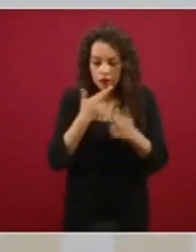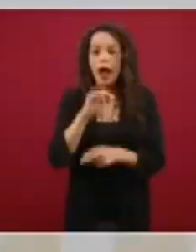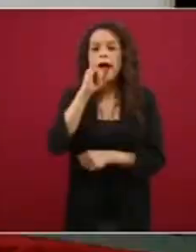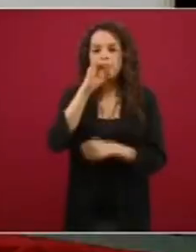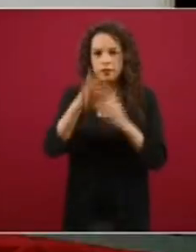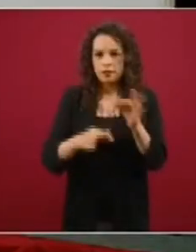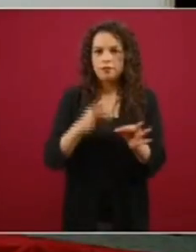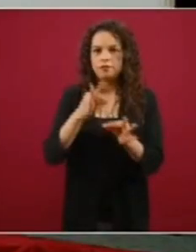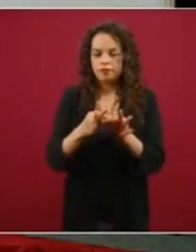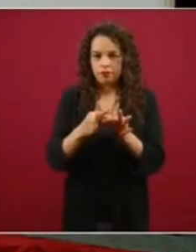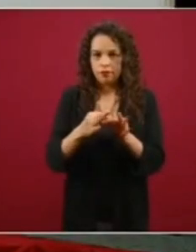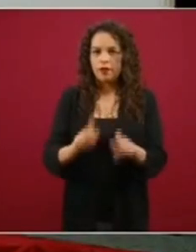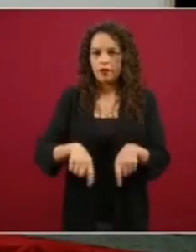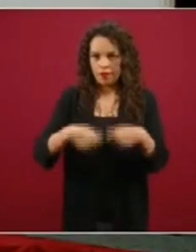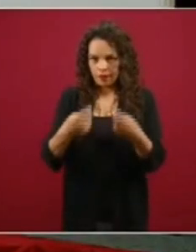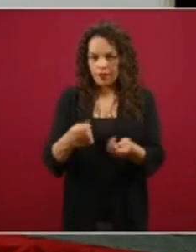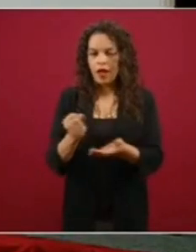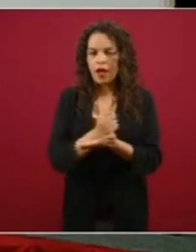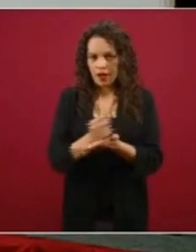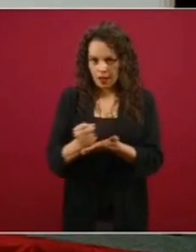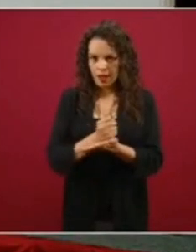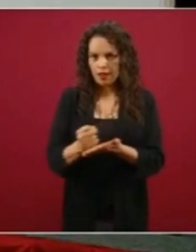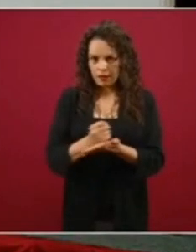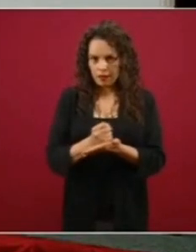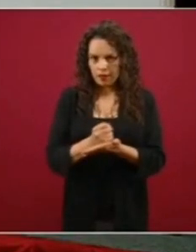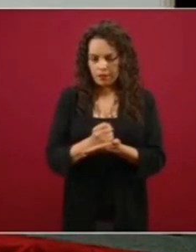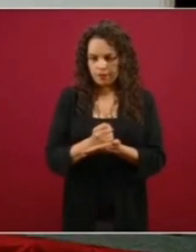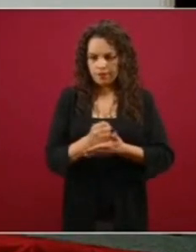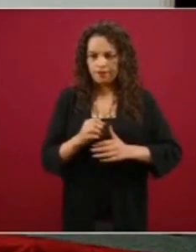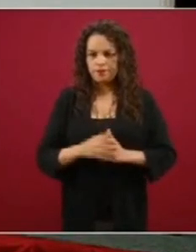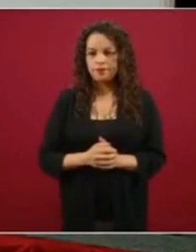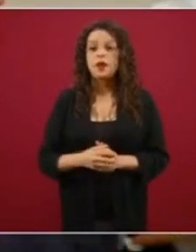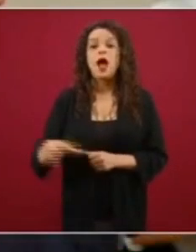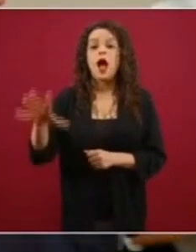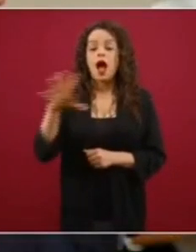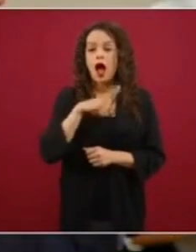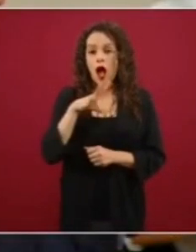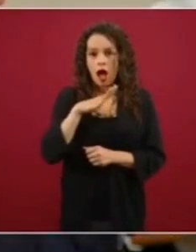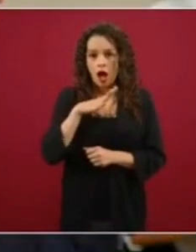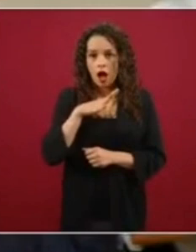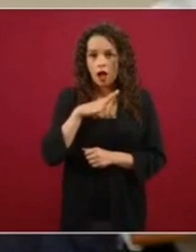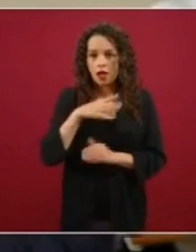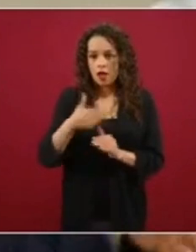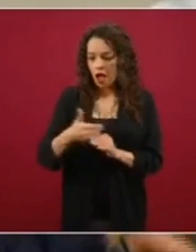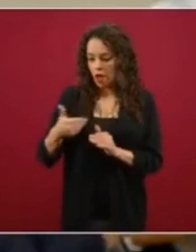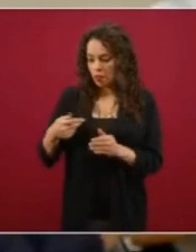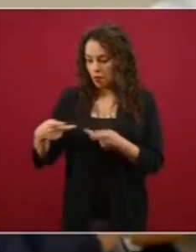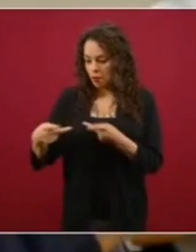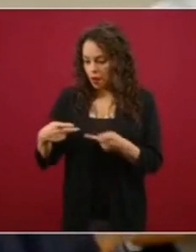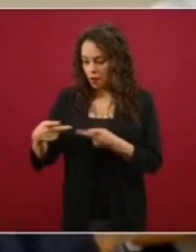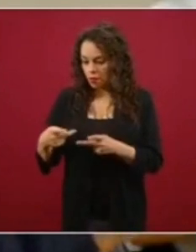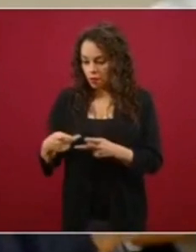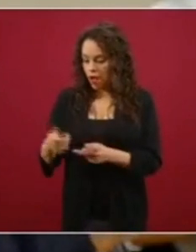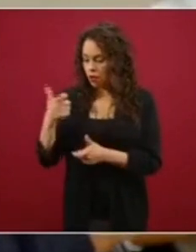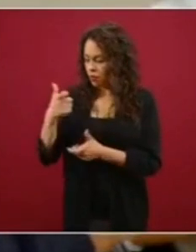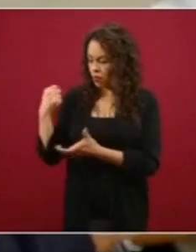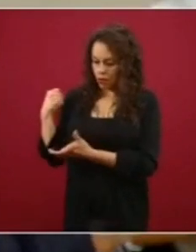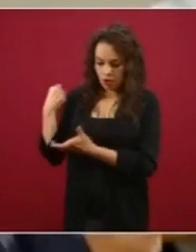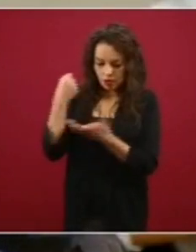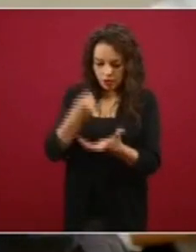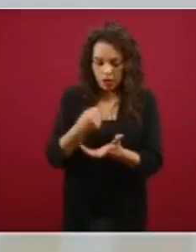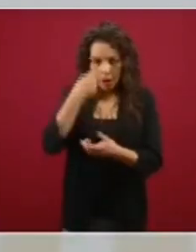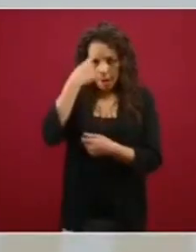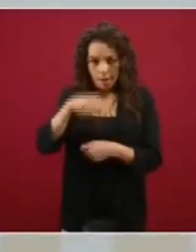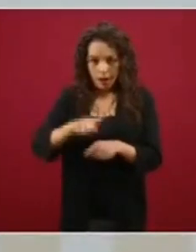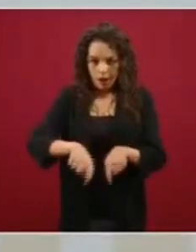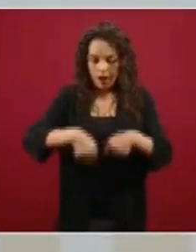Se tienen también previstos los recursos, están listos los recursos para poder otorgar